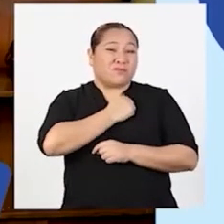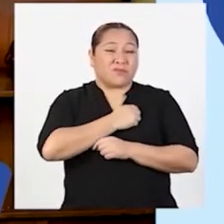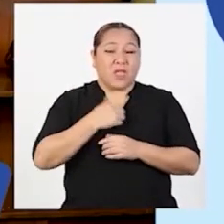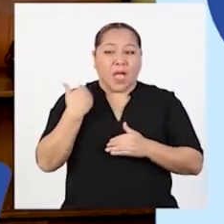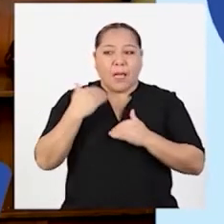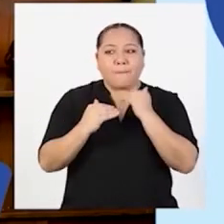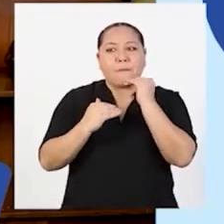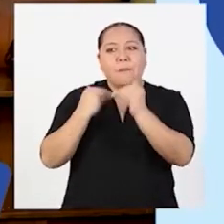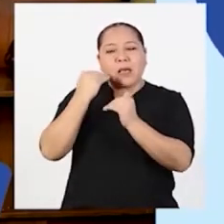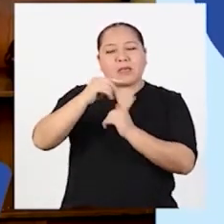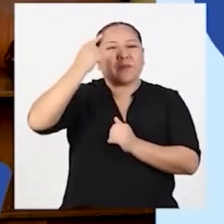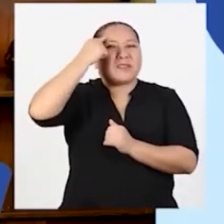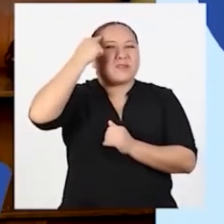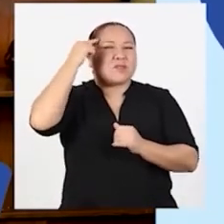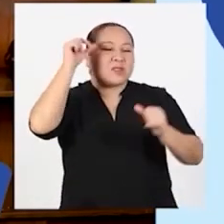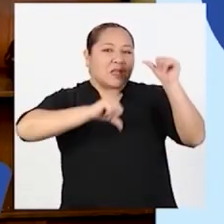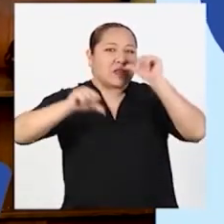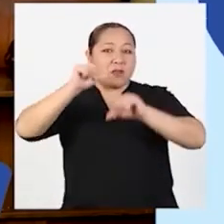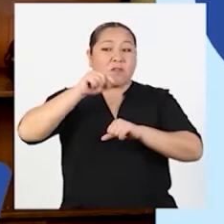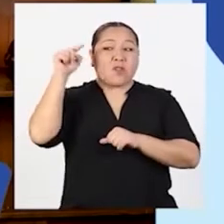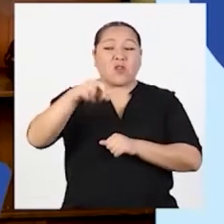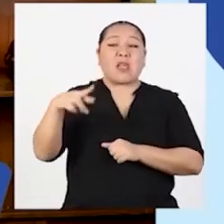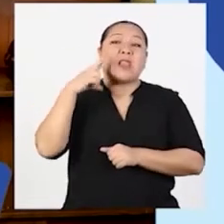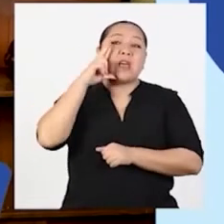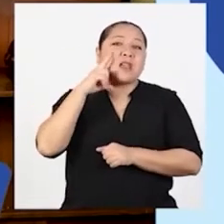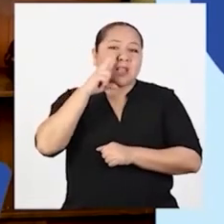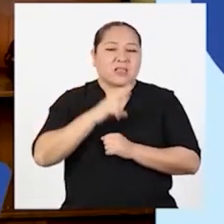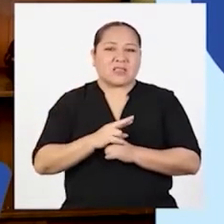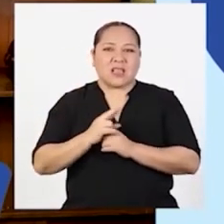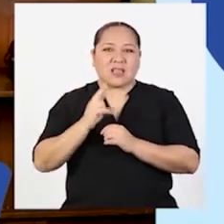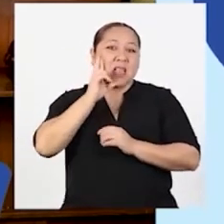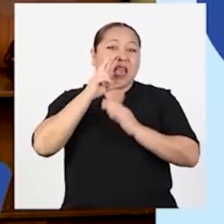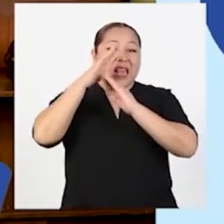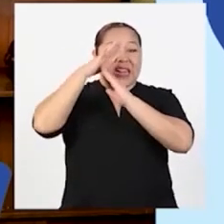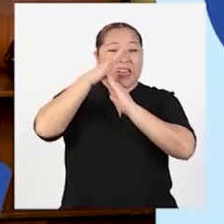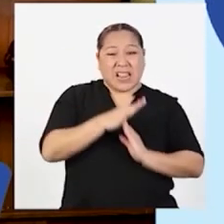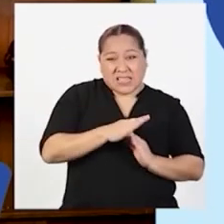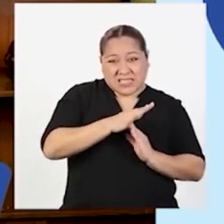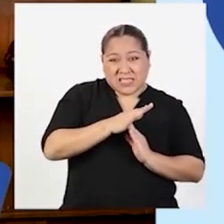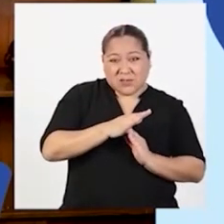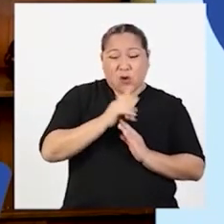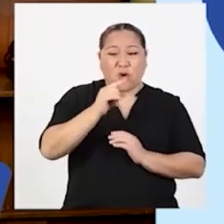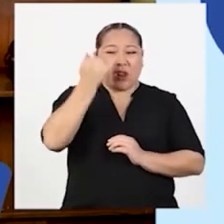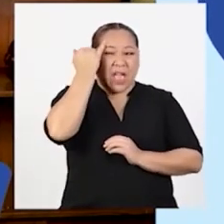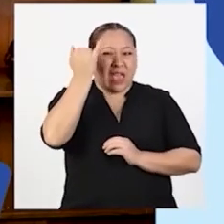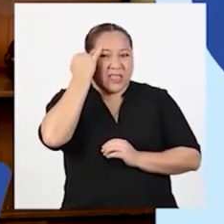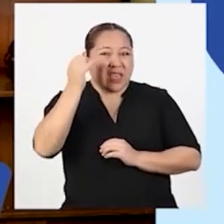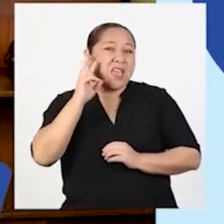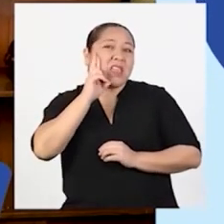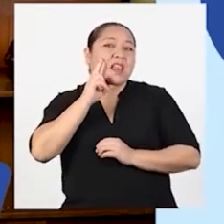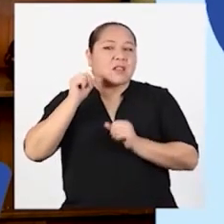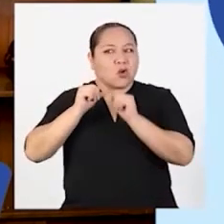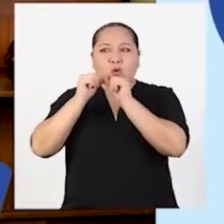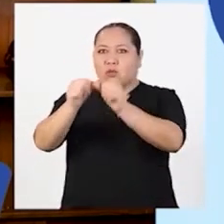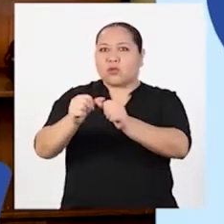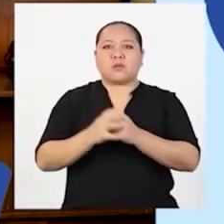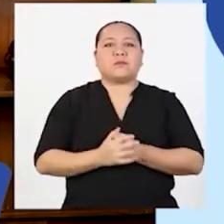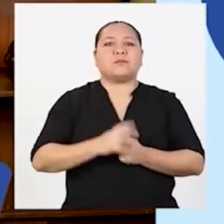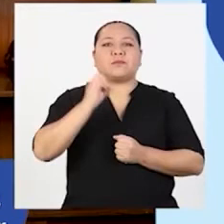trazar límites raciales precisos alrededor de ciertos grupos no podrán utilizar la ciencia como justificación